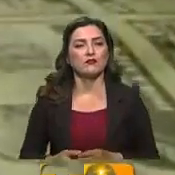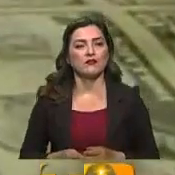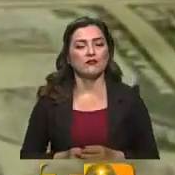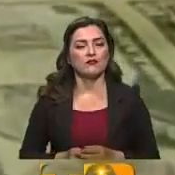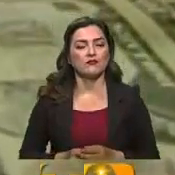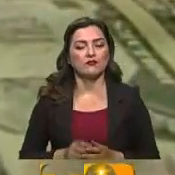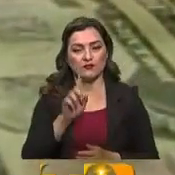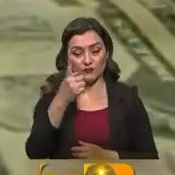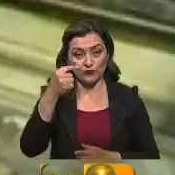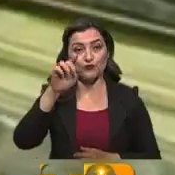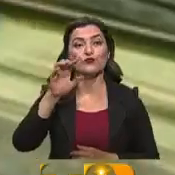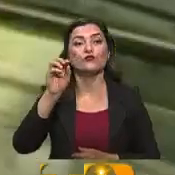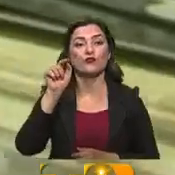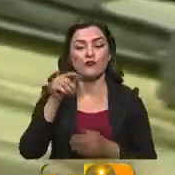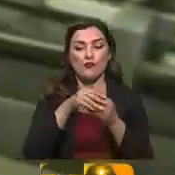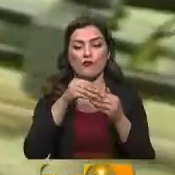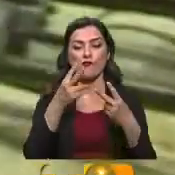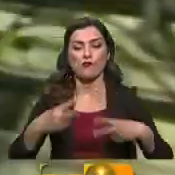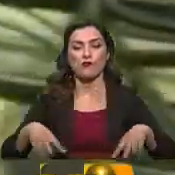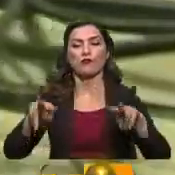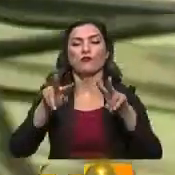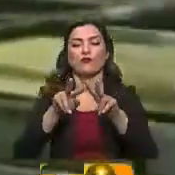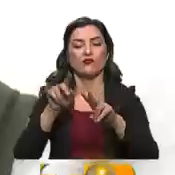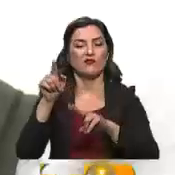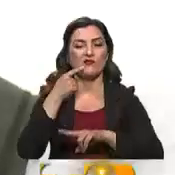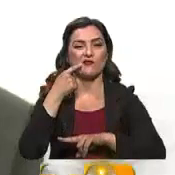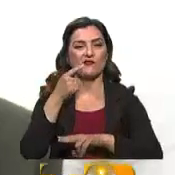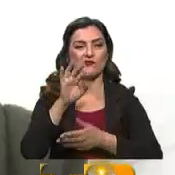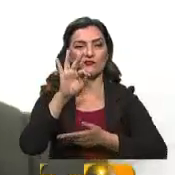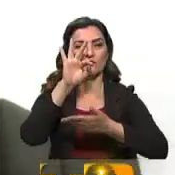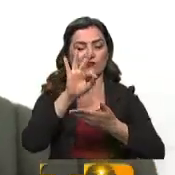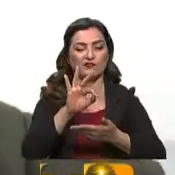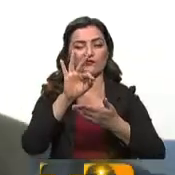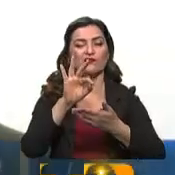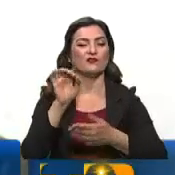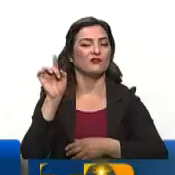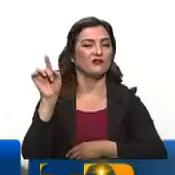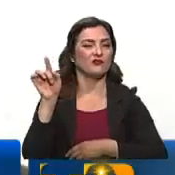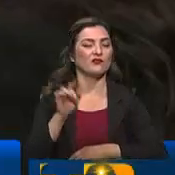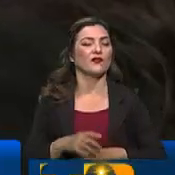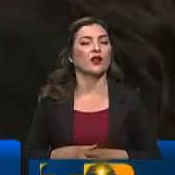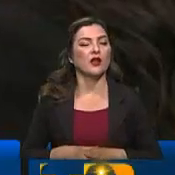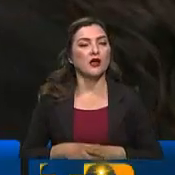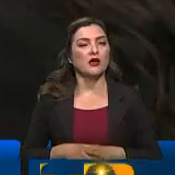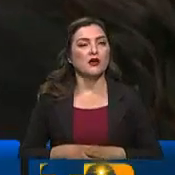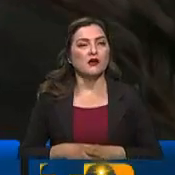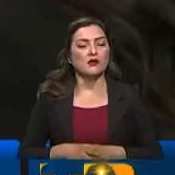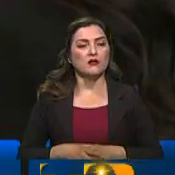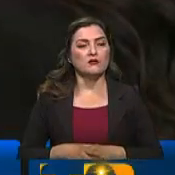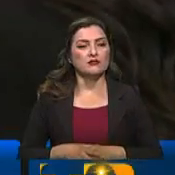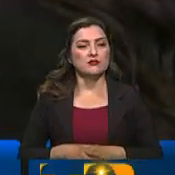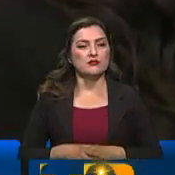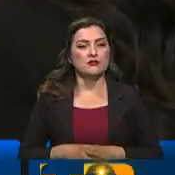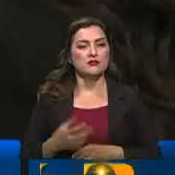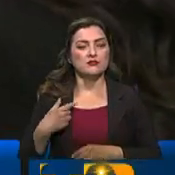Es alrededor de $1,5,000 de dólares el monto que asegura el representante del corredor suroccidental Franklin Caranqui adeuda a la